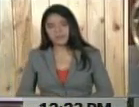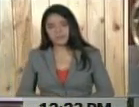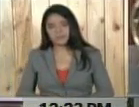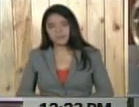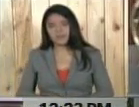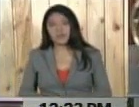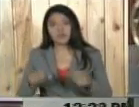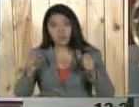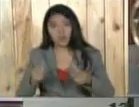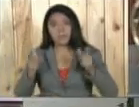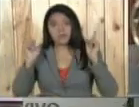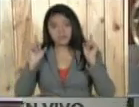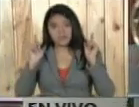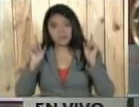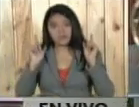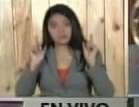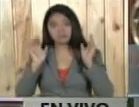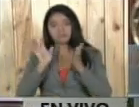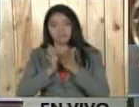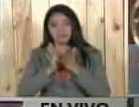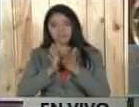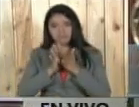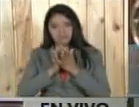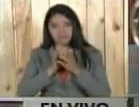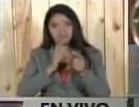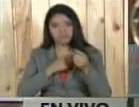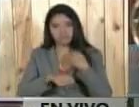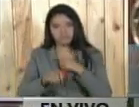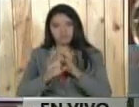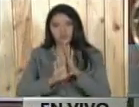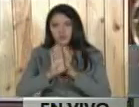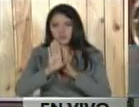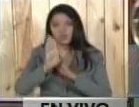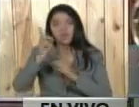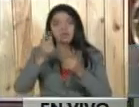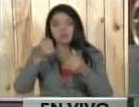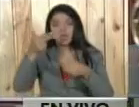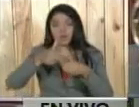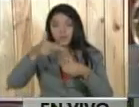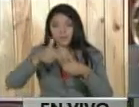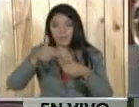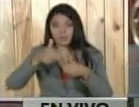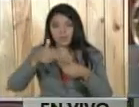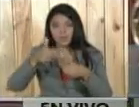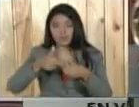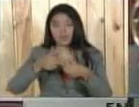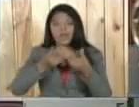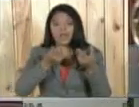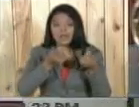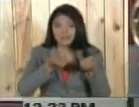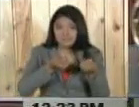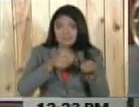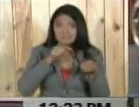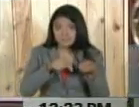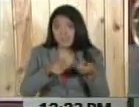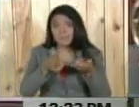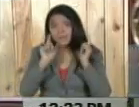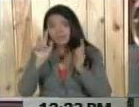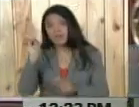nos permita una estabilización, una recuperación de los precios, y esos recursos le permitan a